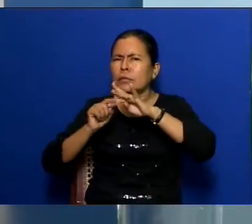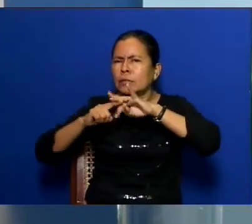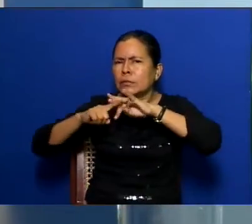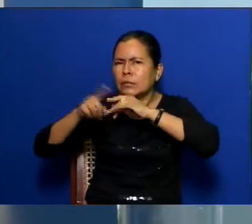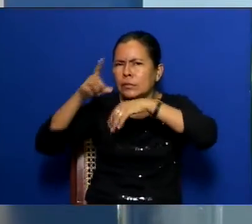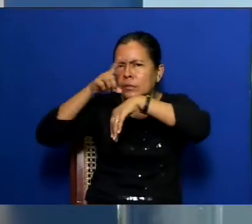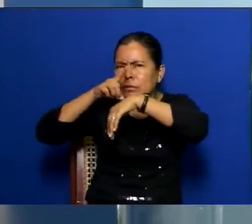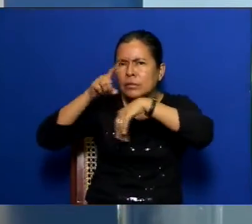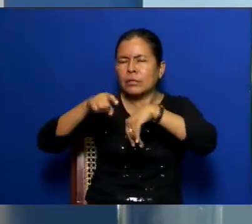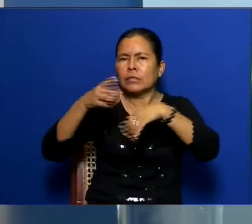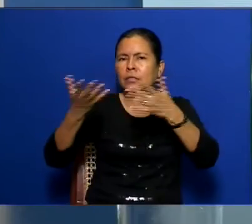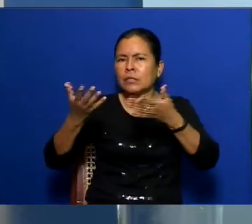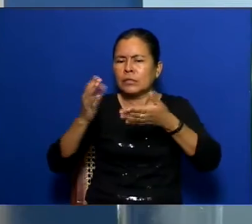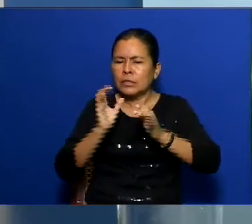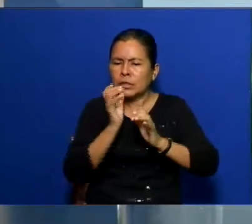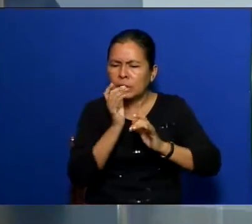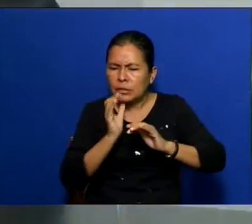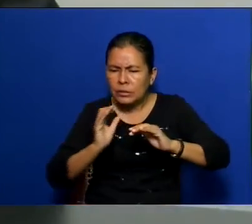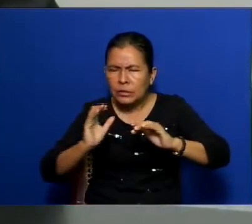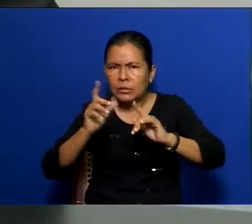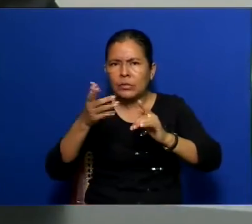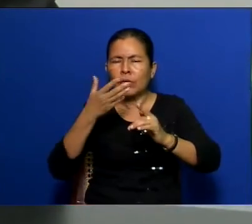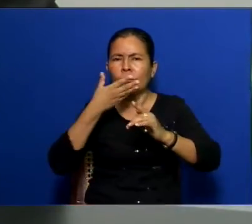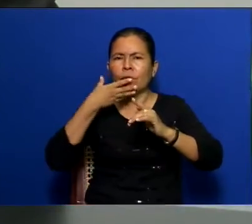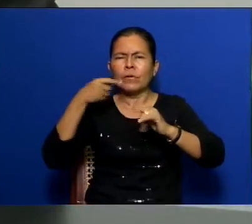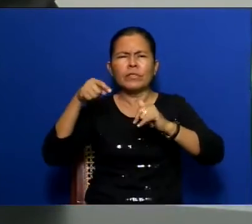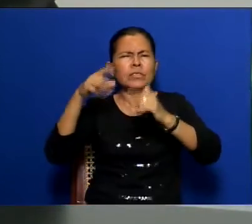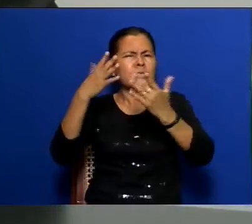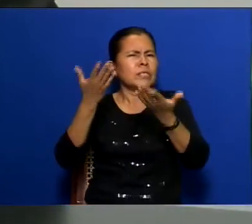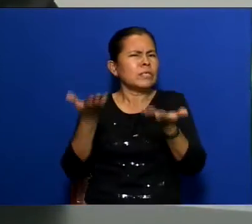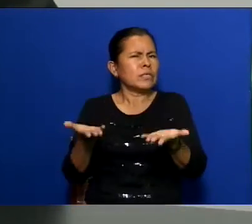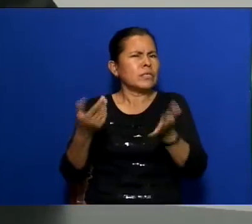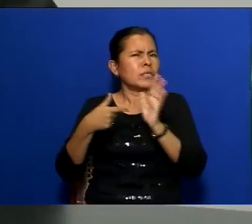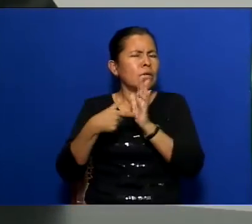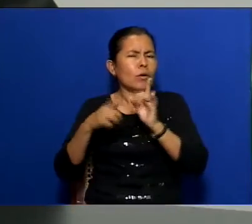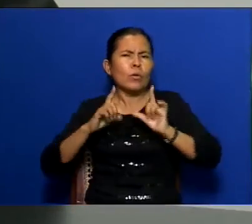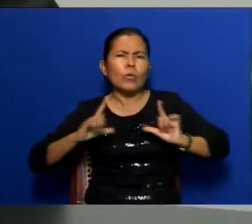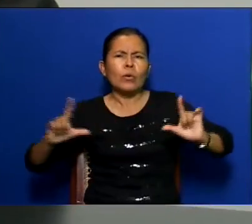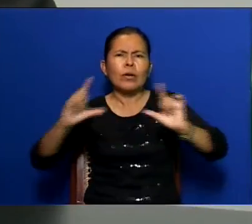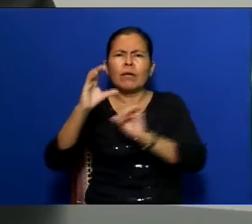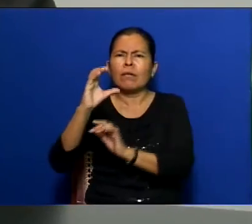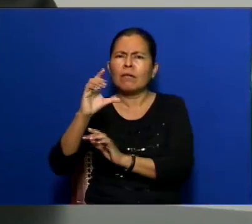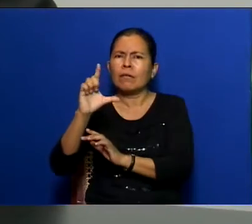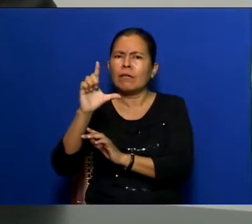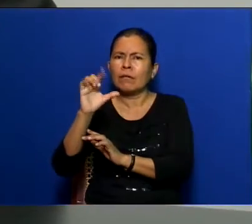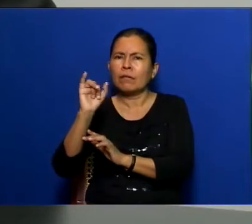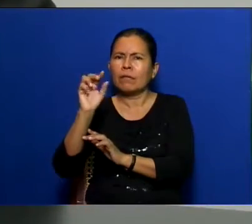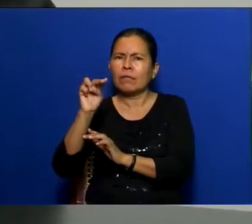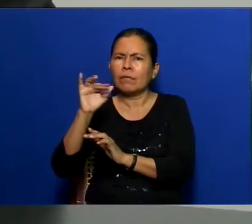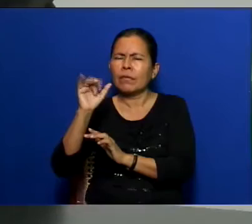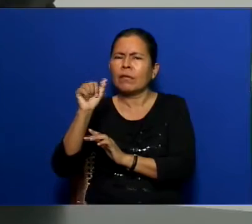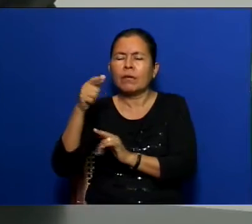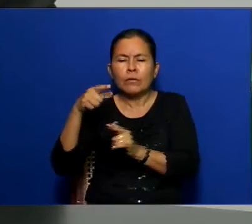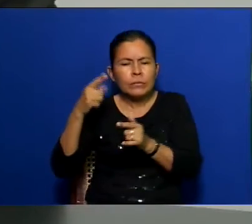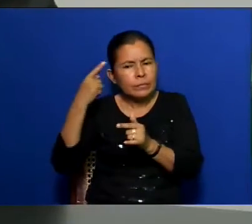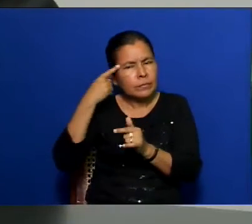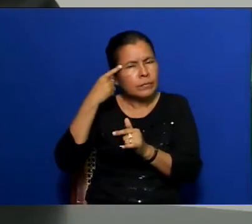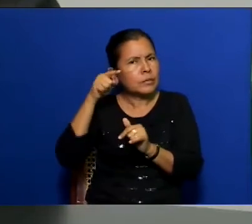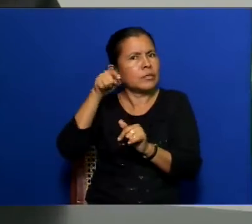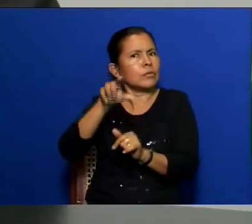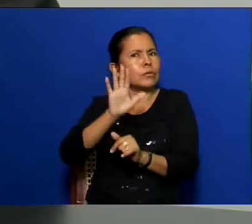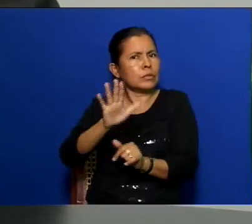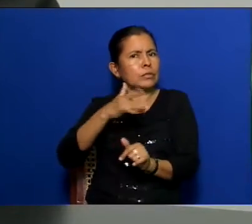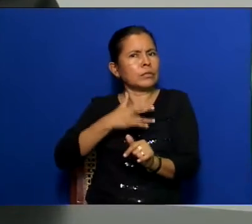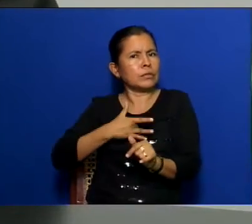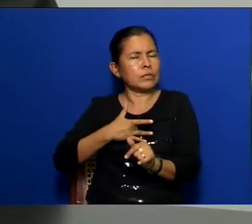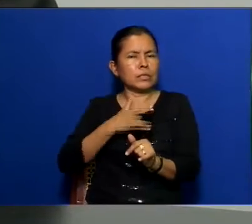del Instituto de Medicina Legal? Sí, es que es una clínica que fue creada pensando en los niños, pensando en las niñas,